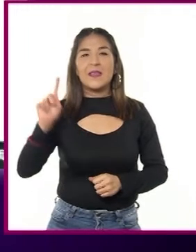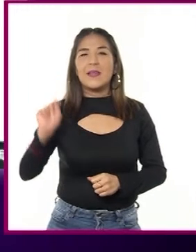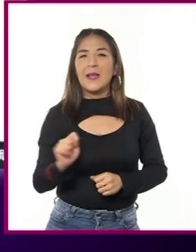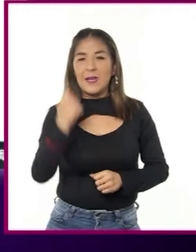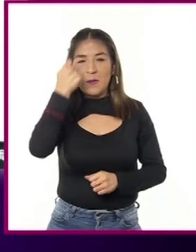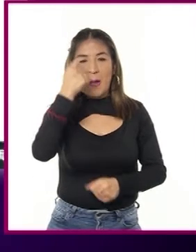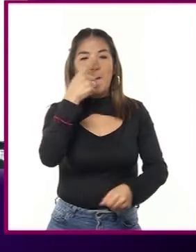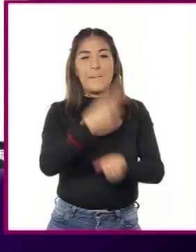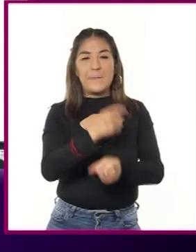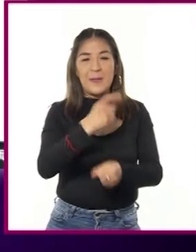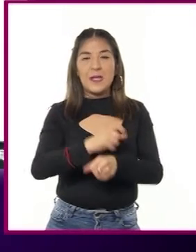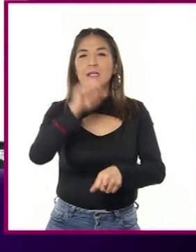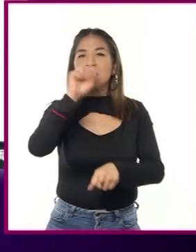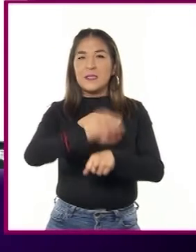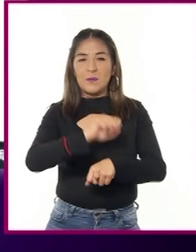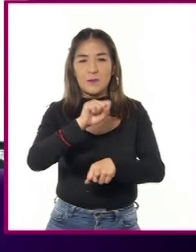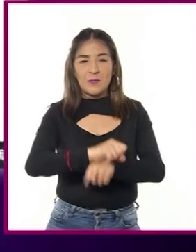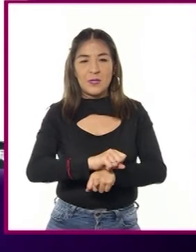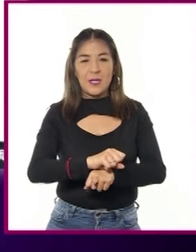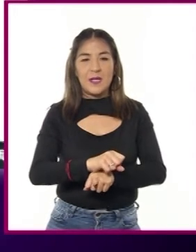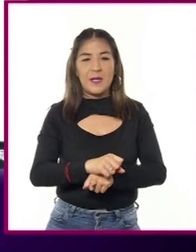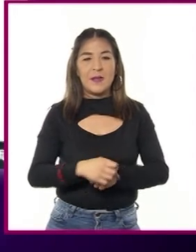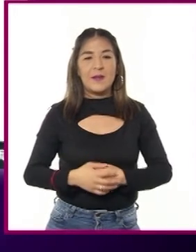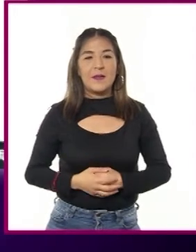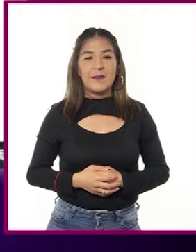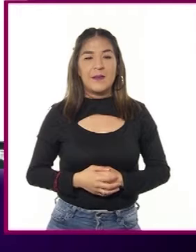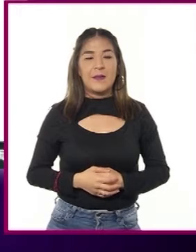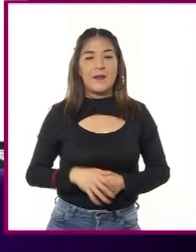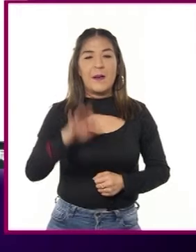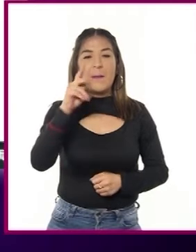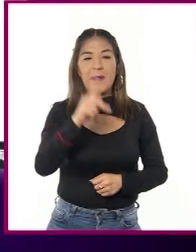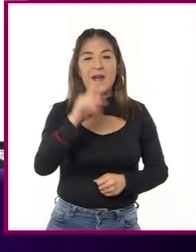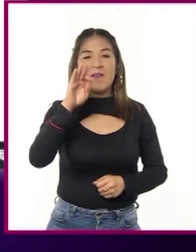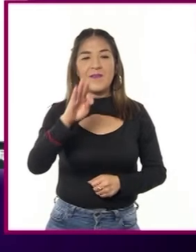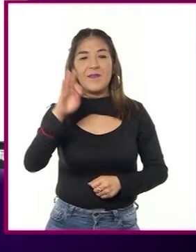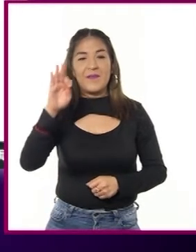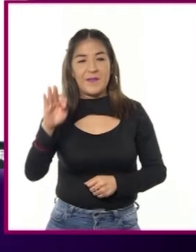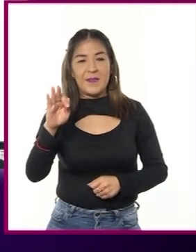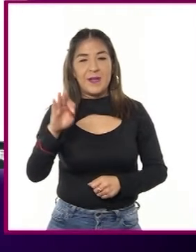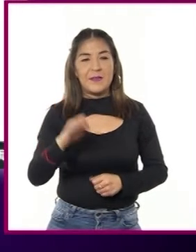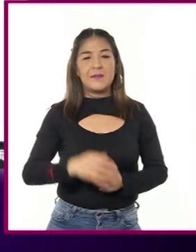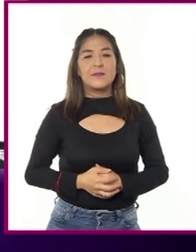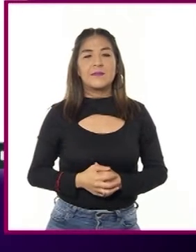Tecnología, primer grado, File Type, PDF.